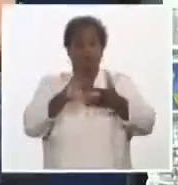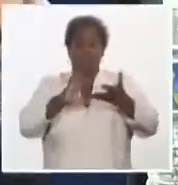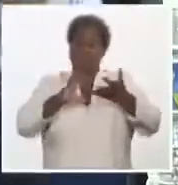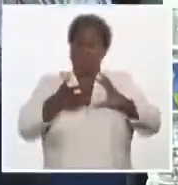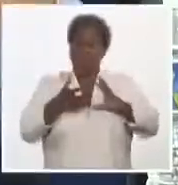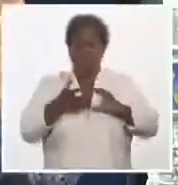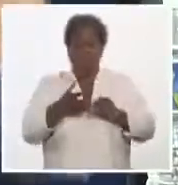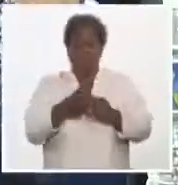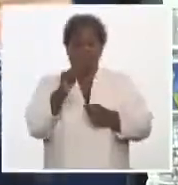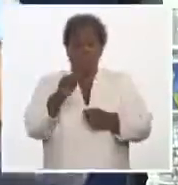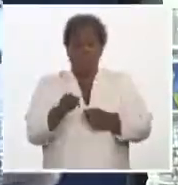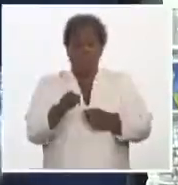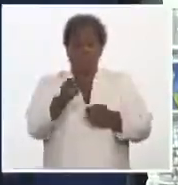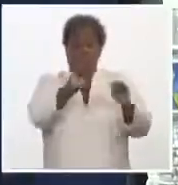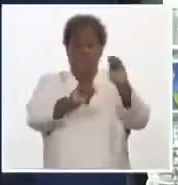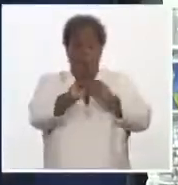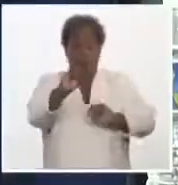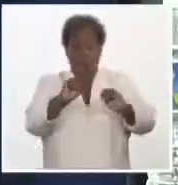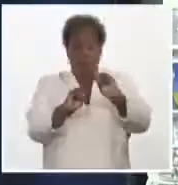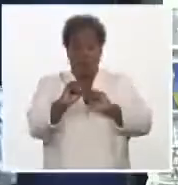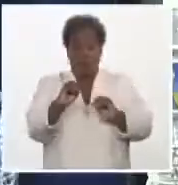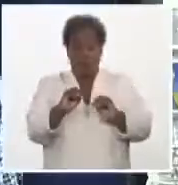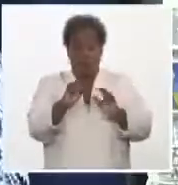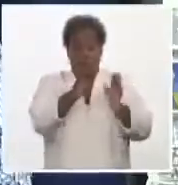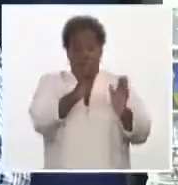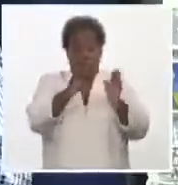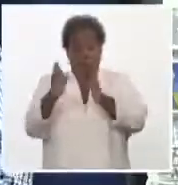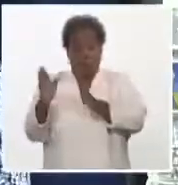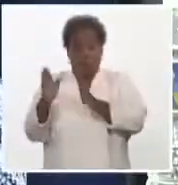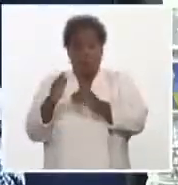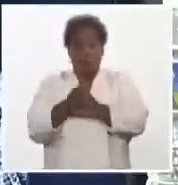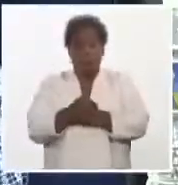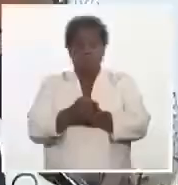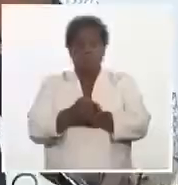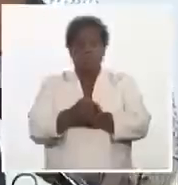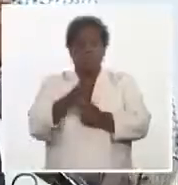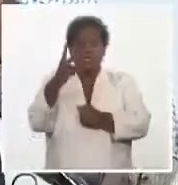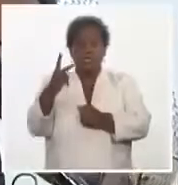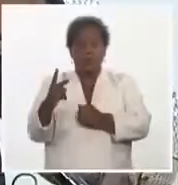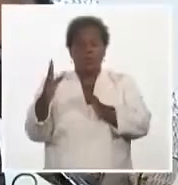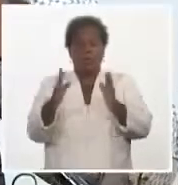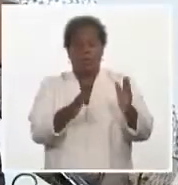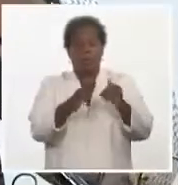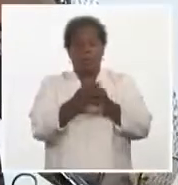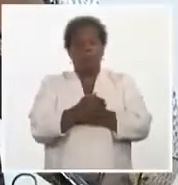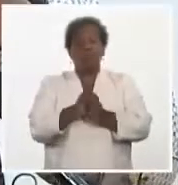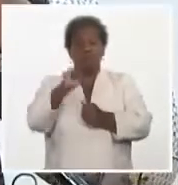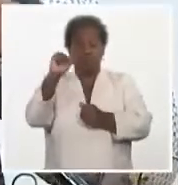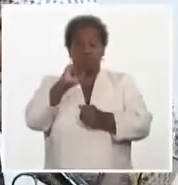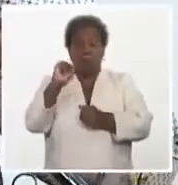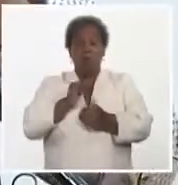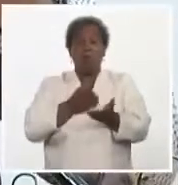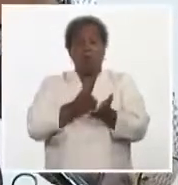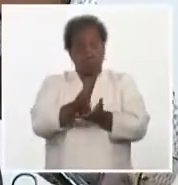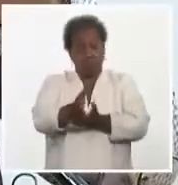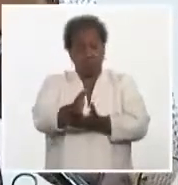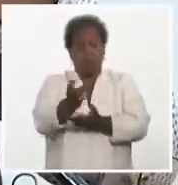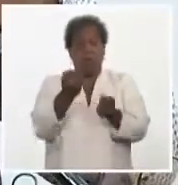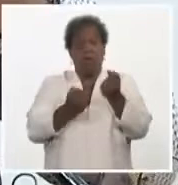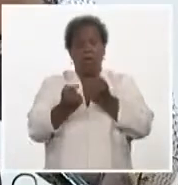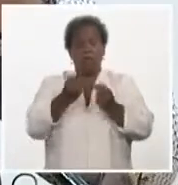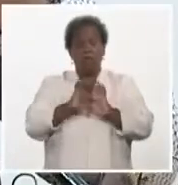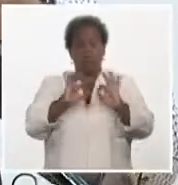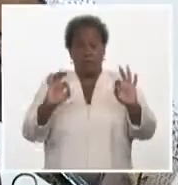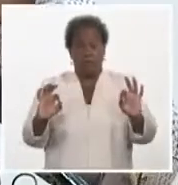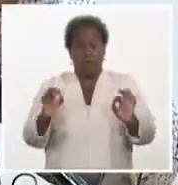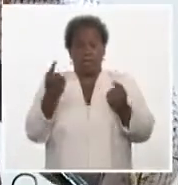supuesto, han tenido que, en ese ajuste curricular, han tenido que trasladarse para el segundo periodo. Se ha logrado ir avanzando en algunas carreras, en